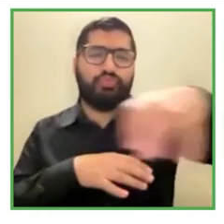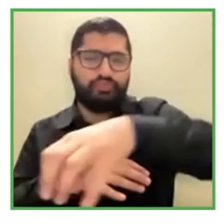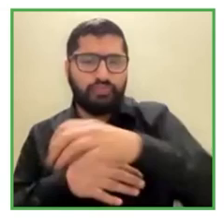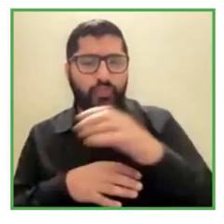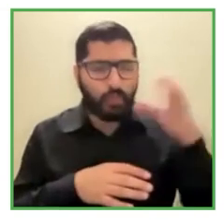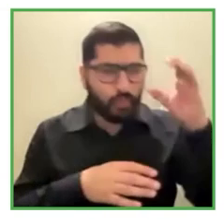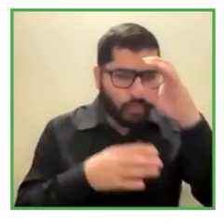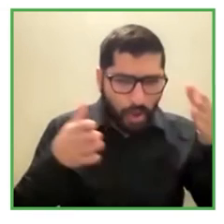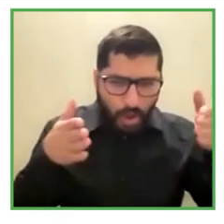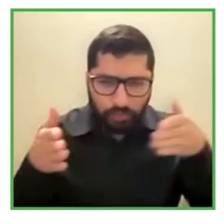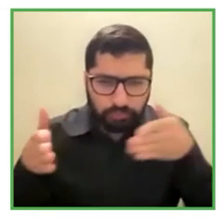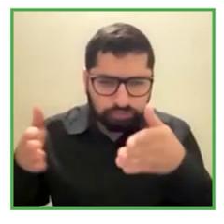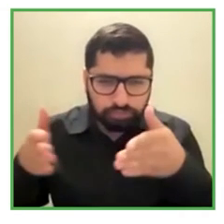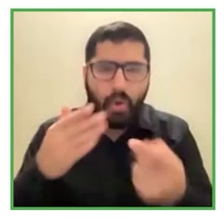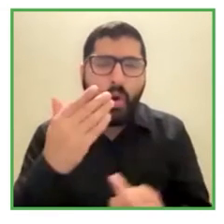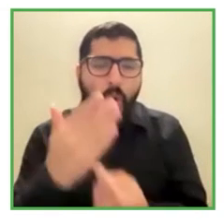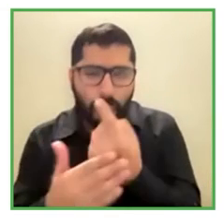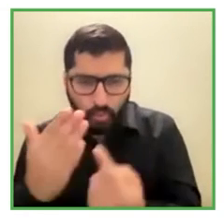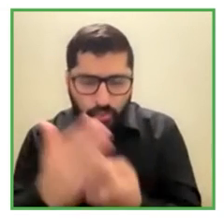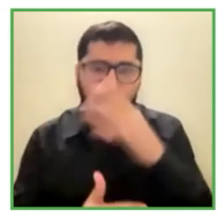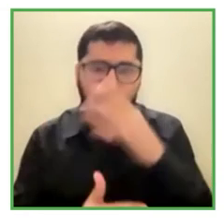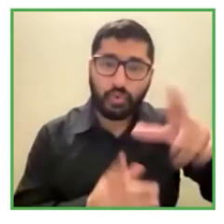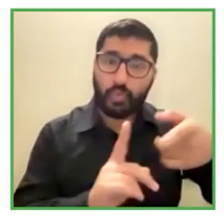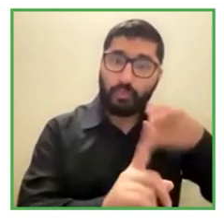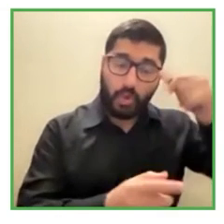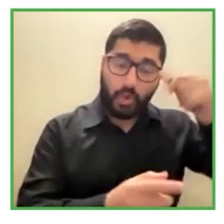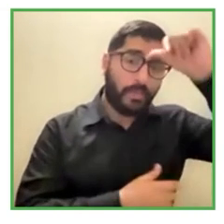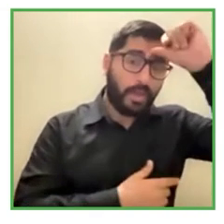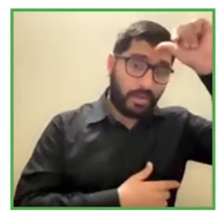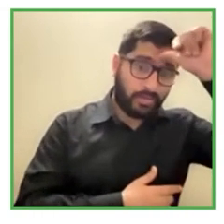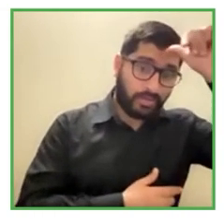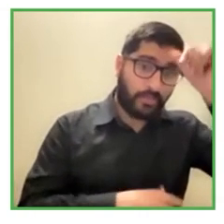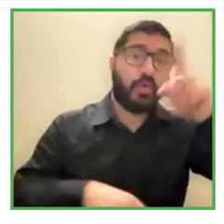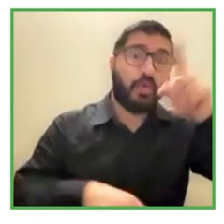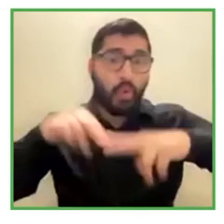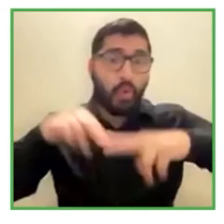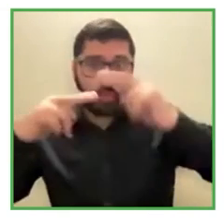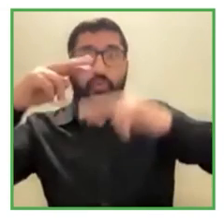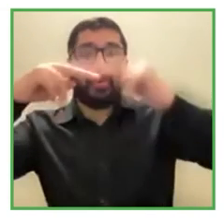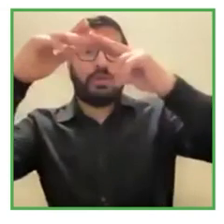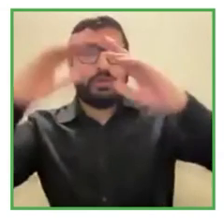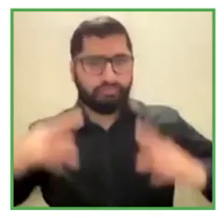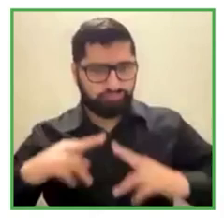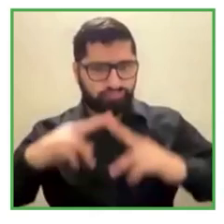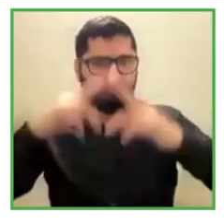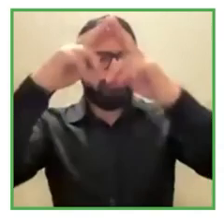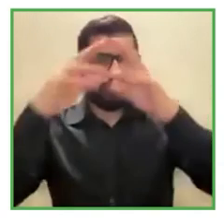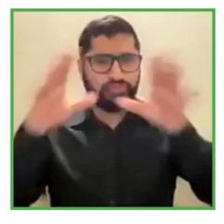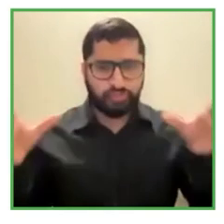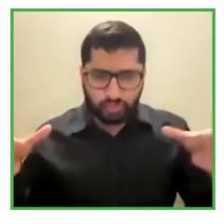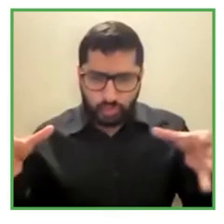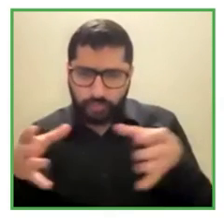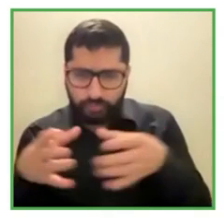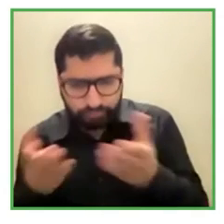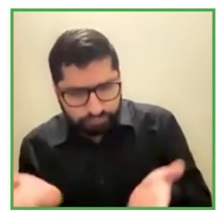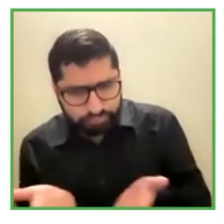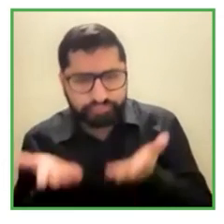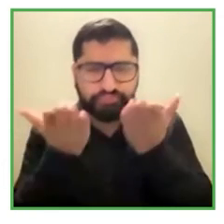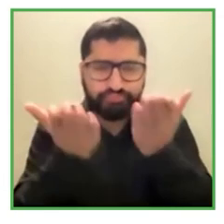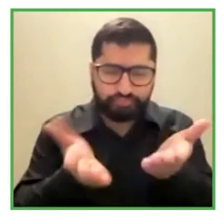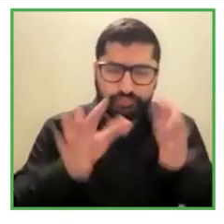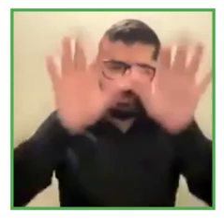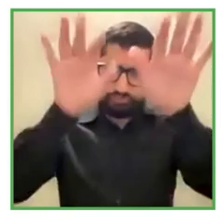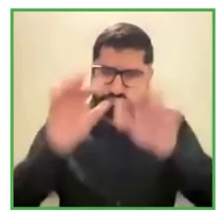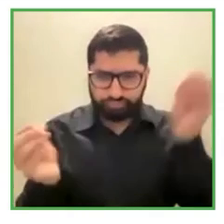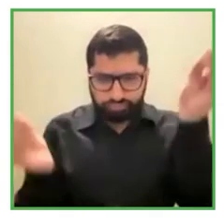construyendo sociedades para entregar nuestros servicios en línea y programas de capacitación para que sean traducidos